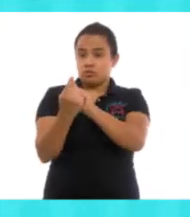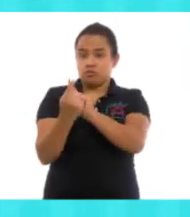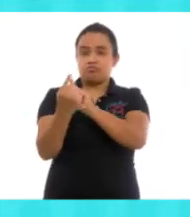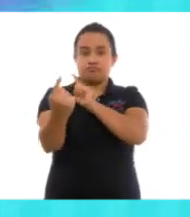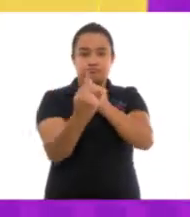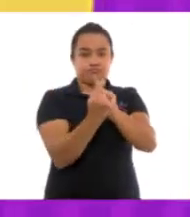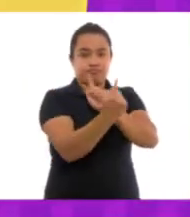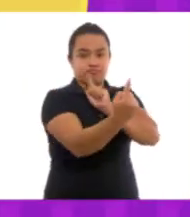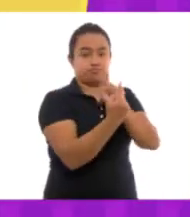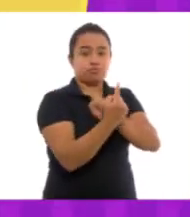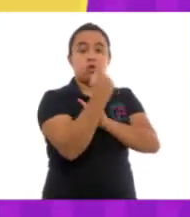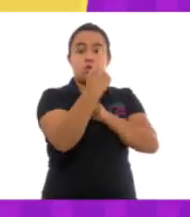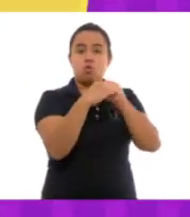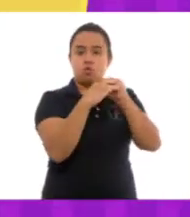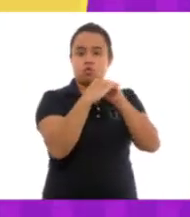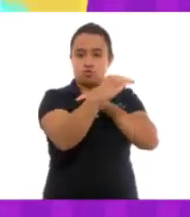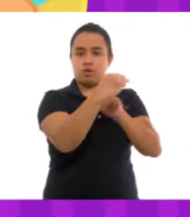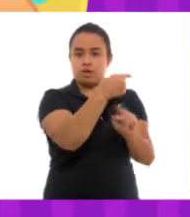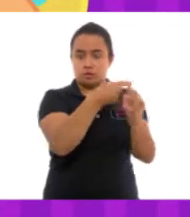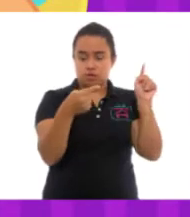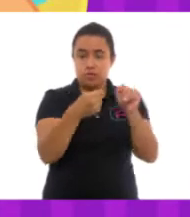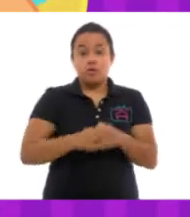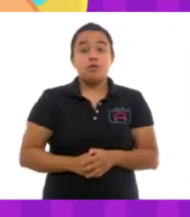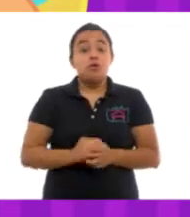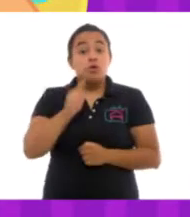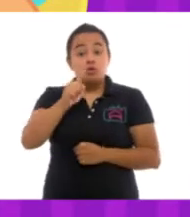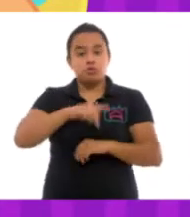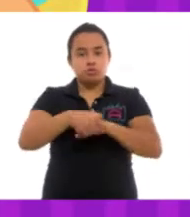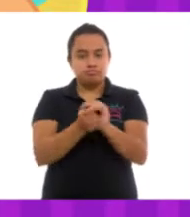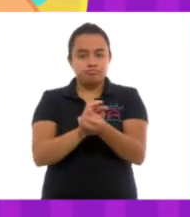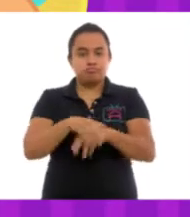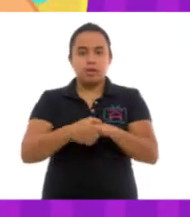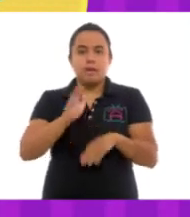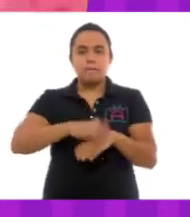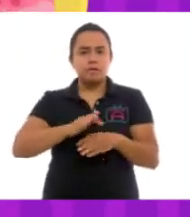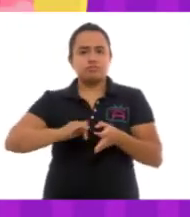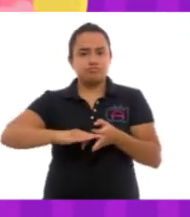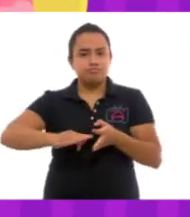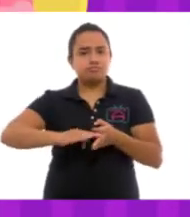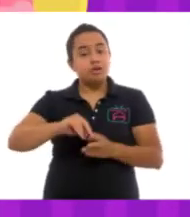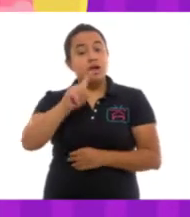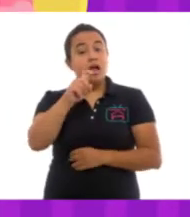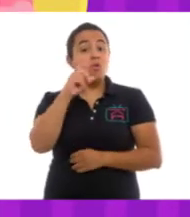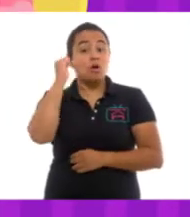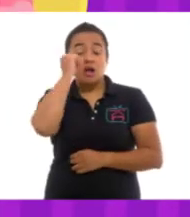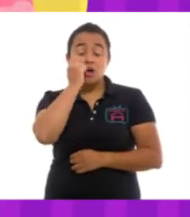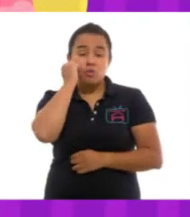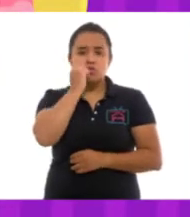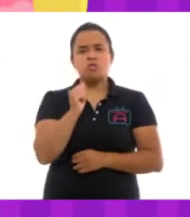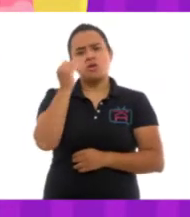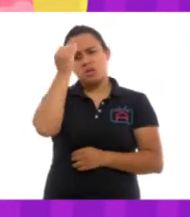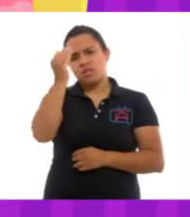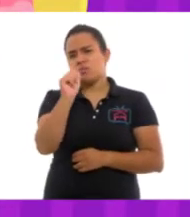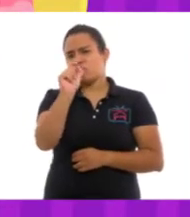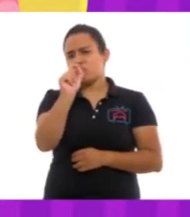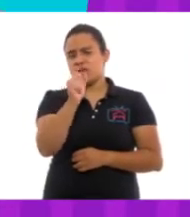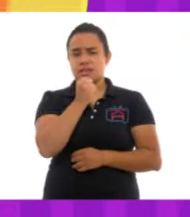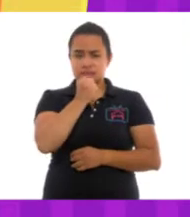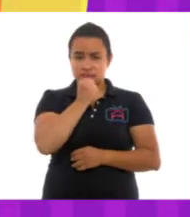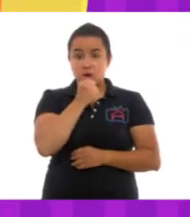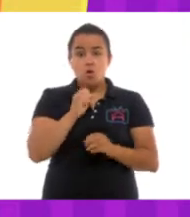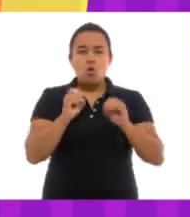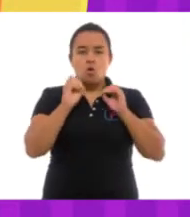1.5 metros entre tú y los demás. Lávate las manos muy seguido con agua y jabón por lo menos durante 20 segundos o